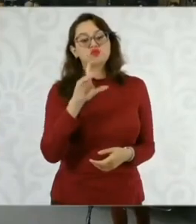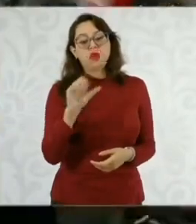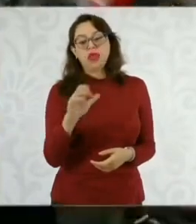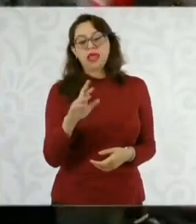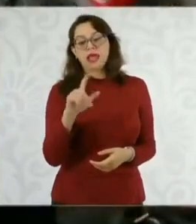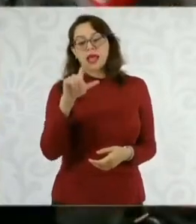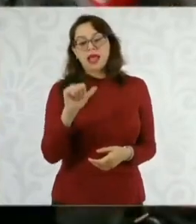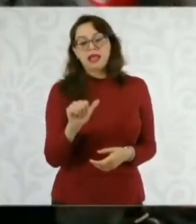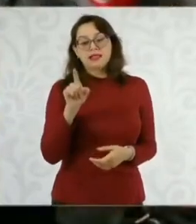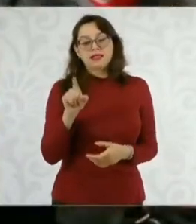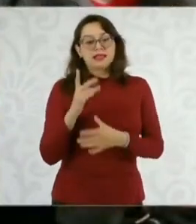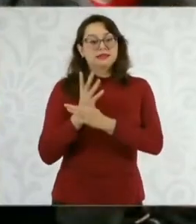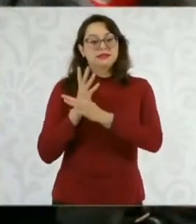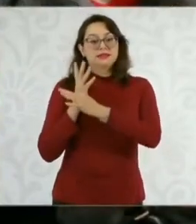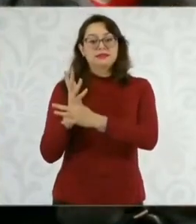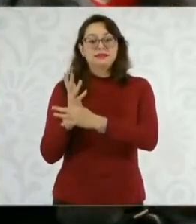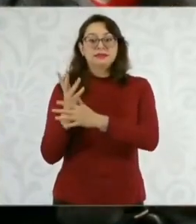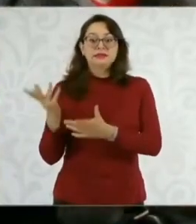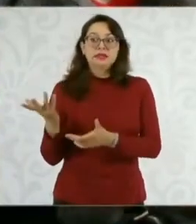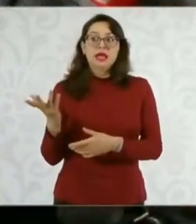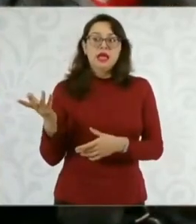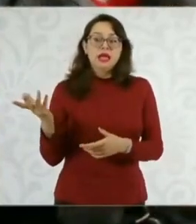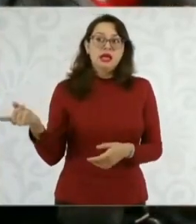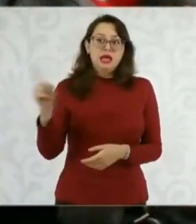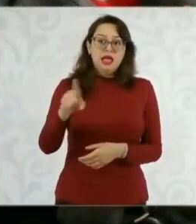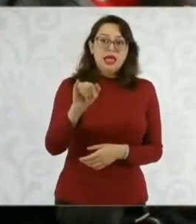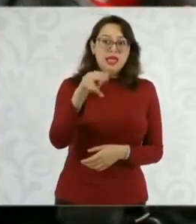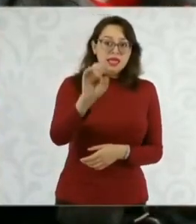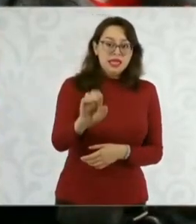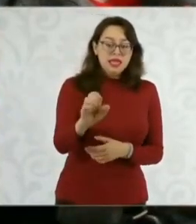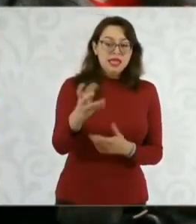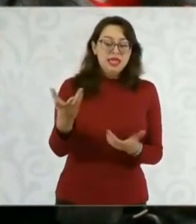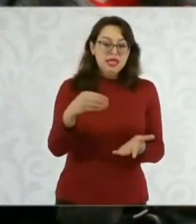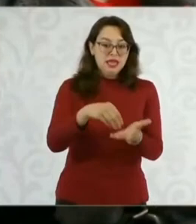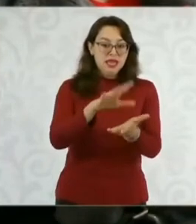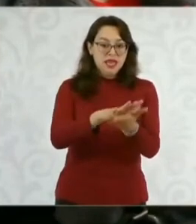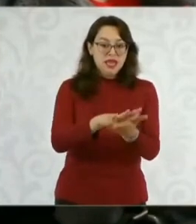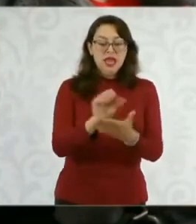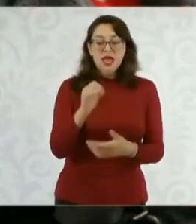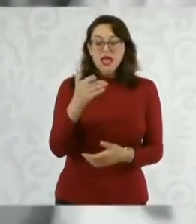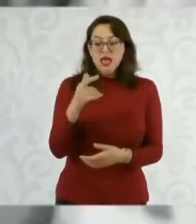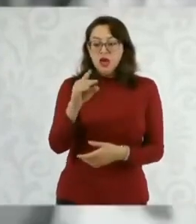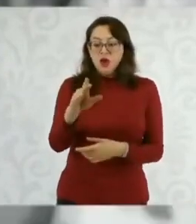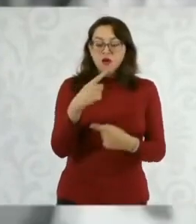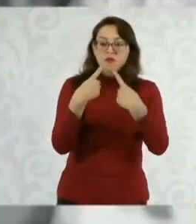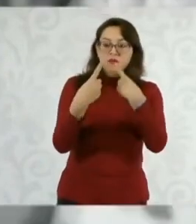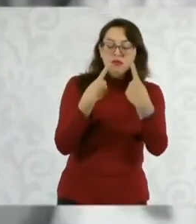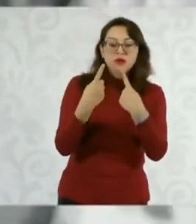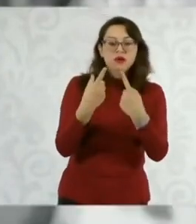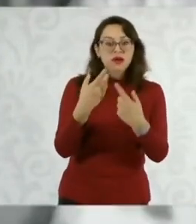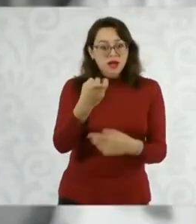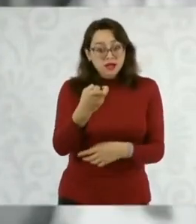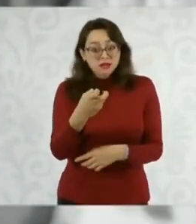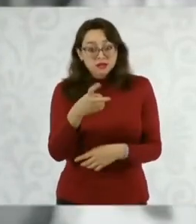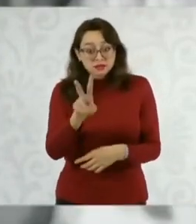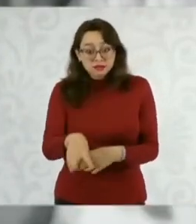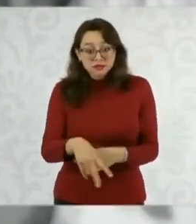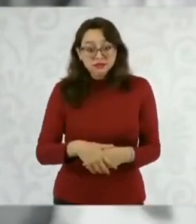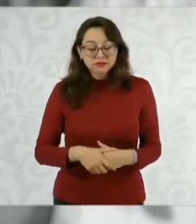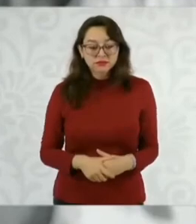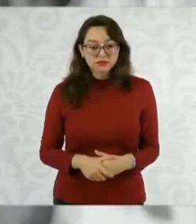estaría sujeto a la propuesta que haga el INE, pero también a las conversaciones que tengan en la Secretaría de Gobernación. ¿Es verídico esto,